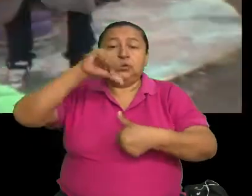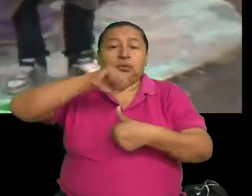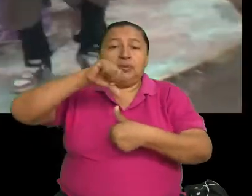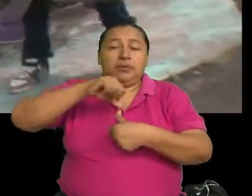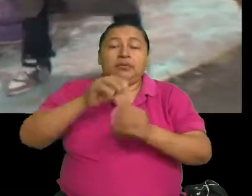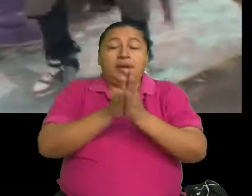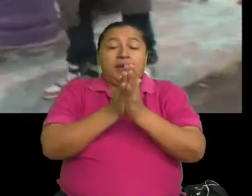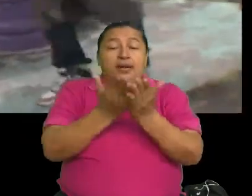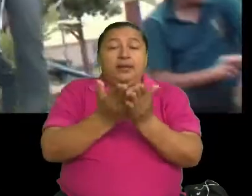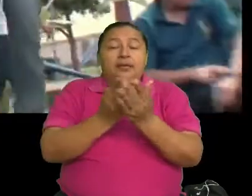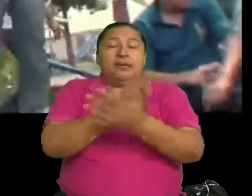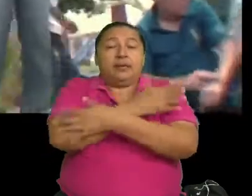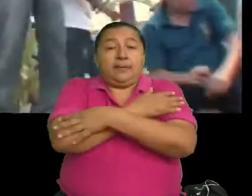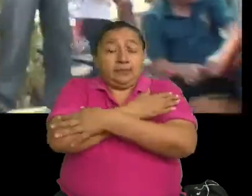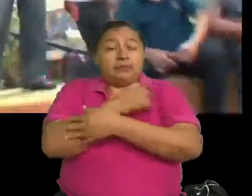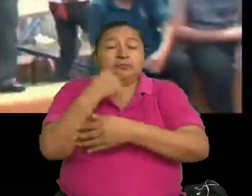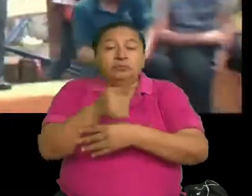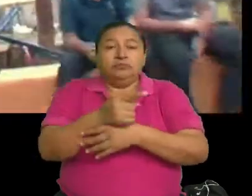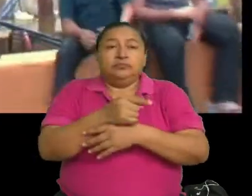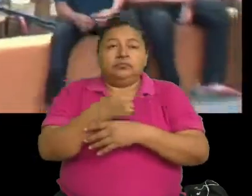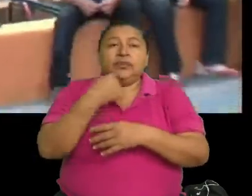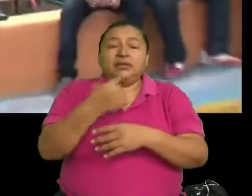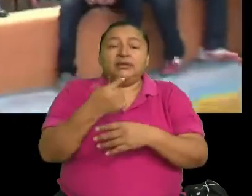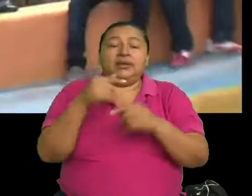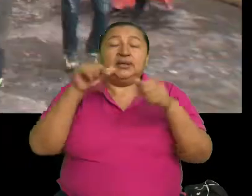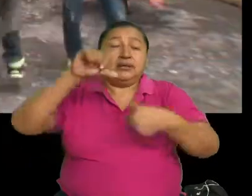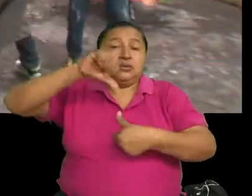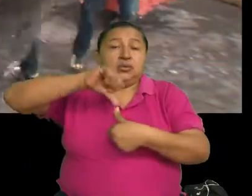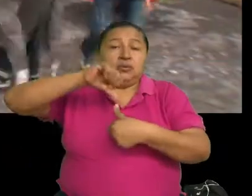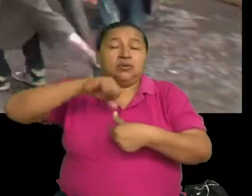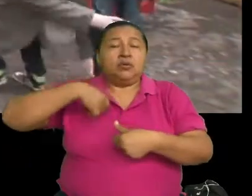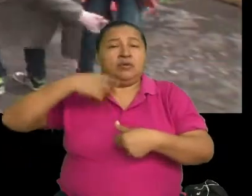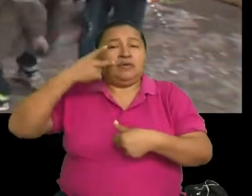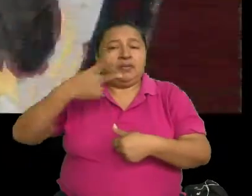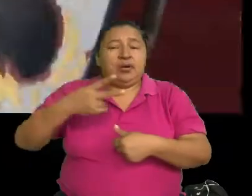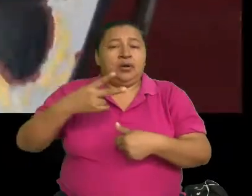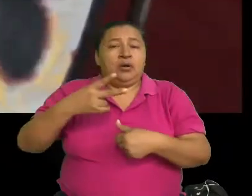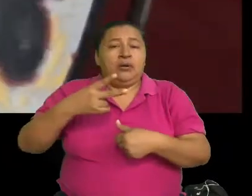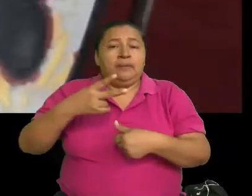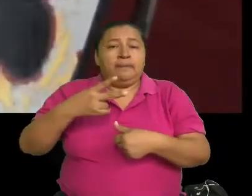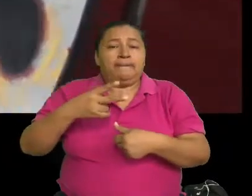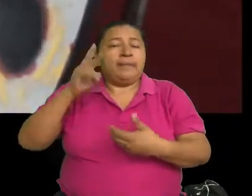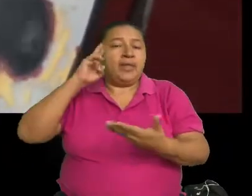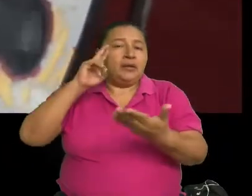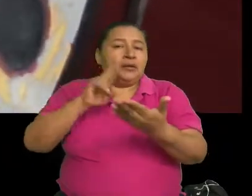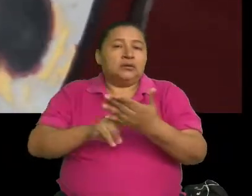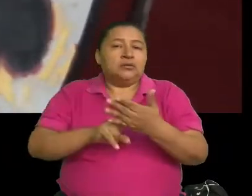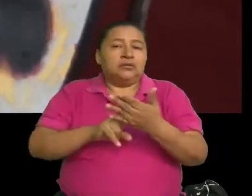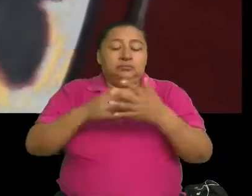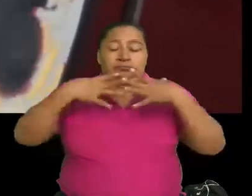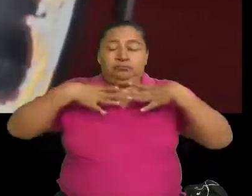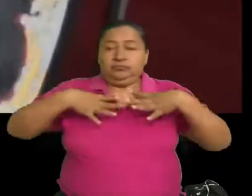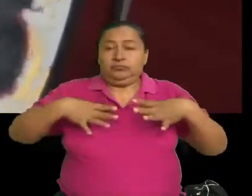libro de los abrazos. Él dice, bueno, pues que en Centroamérica lo vemos, el reconocimiento a los trajes